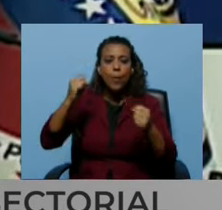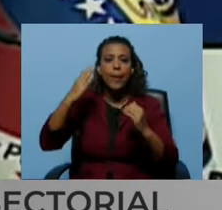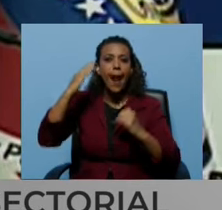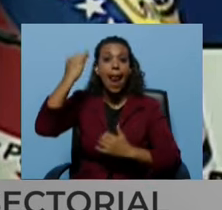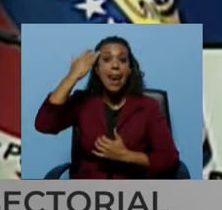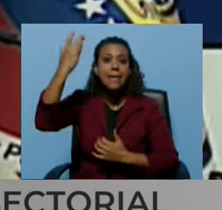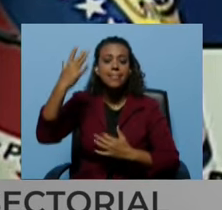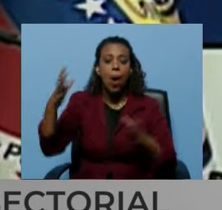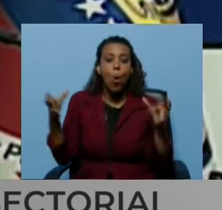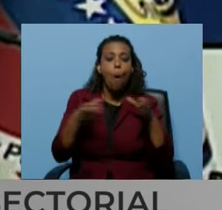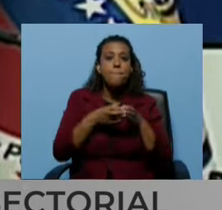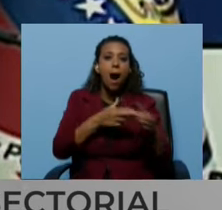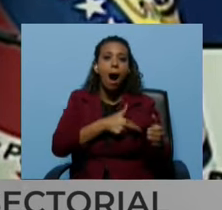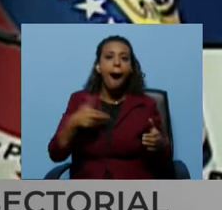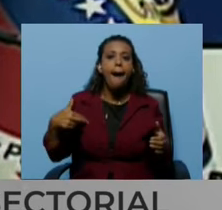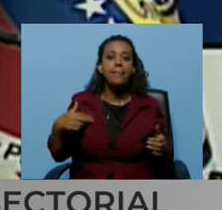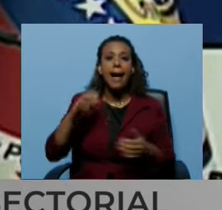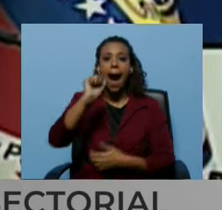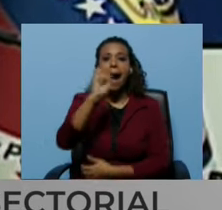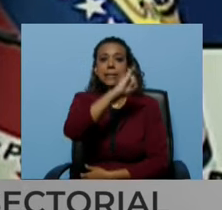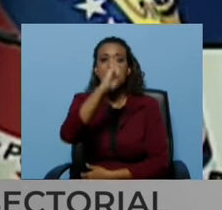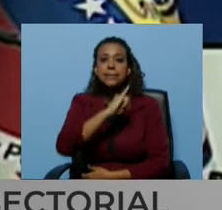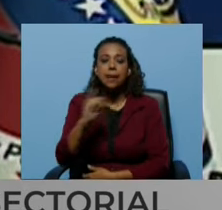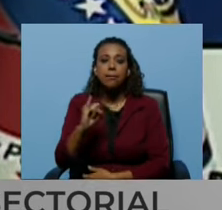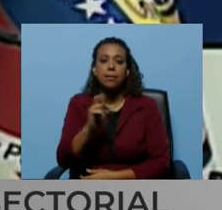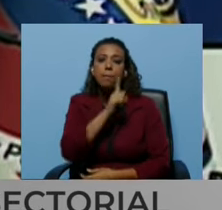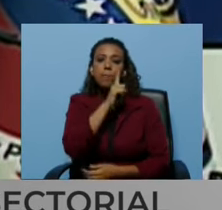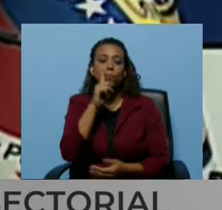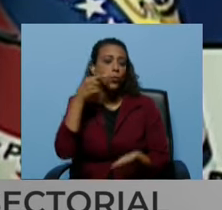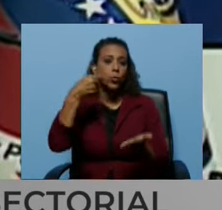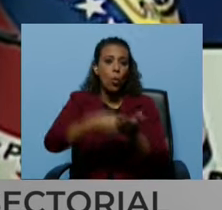autodenominado Comando AZ. Tenían su teléfono.